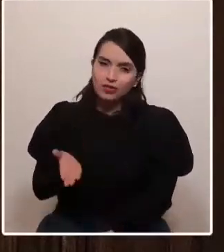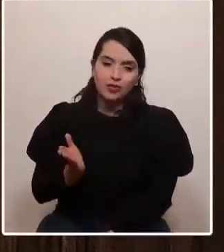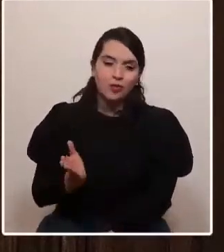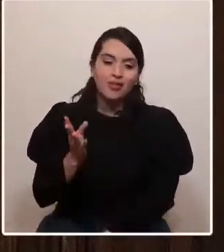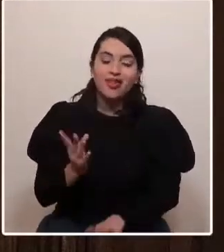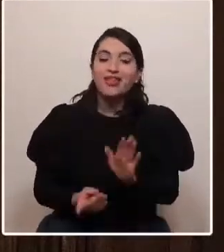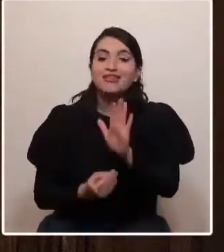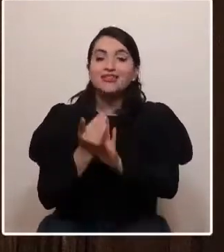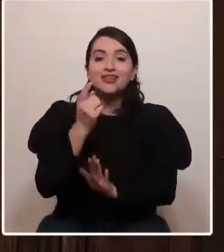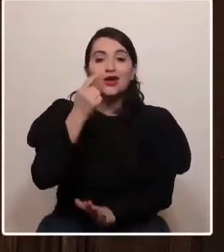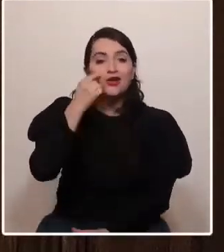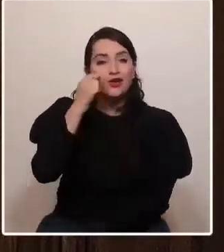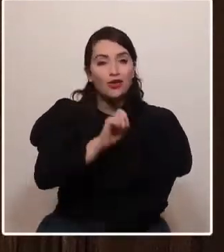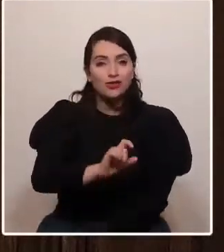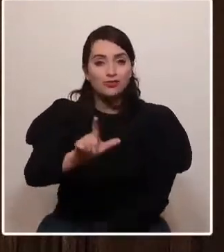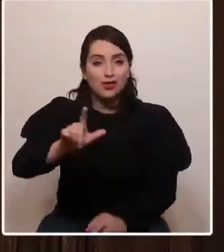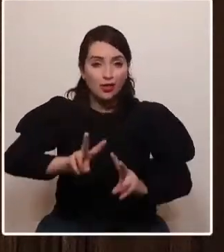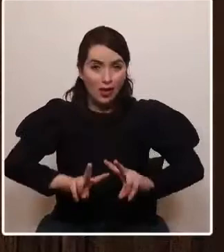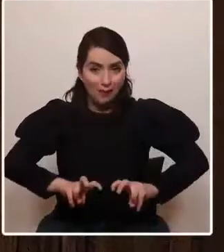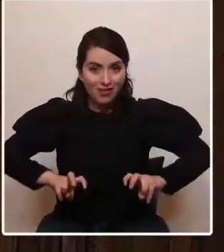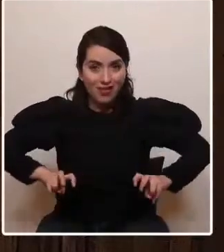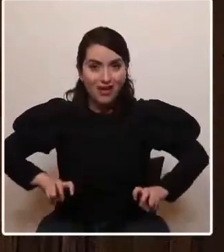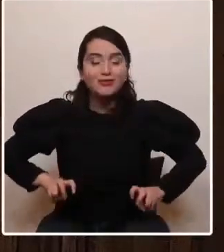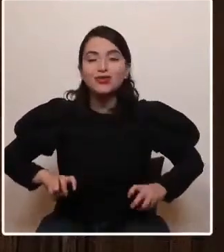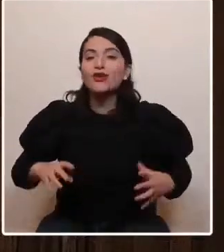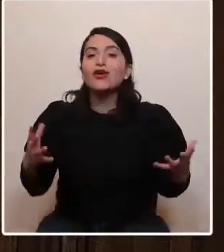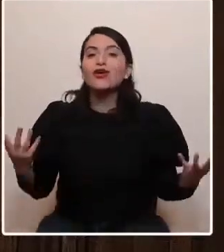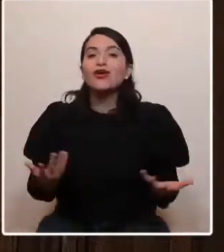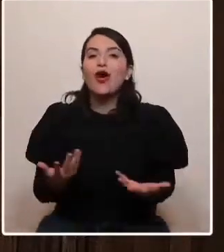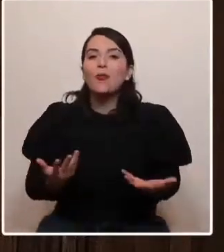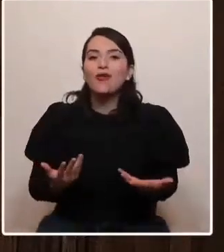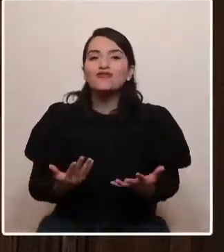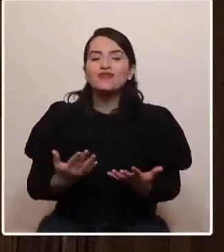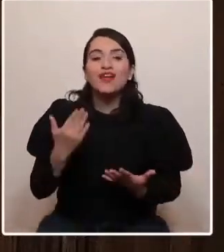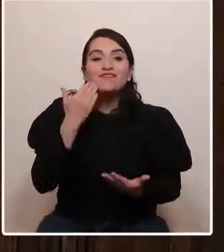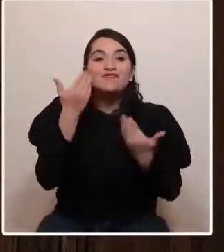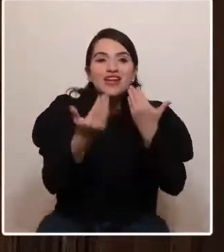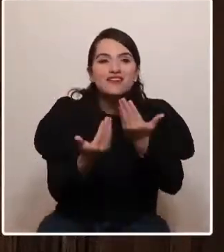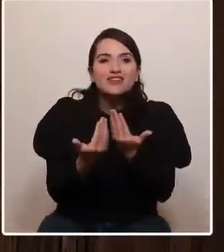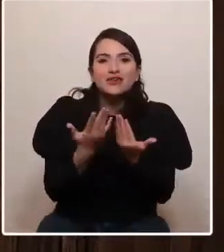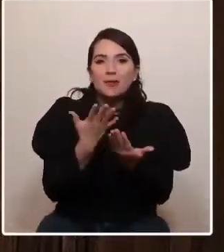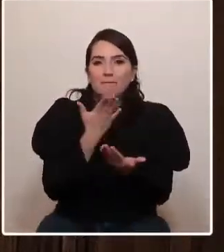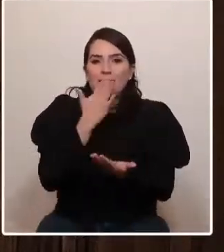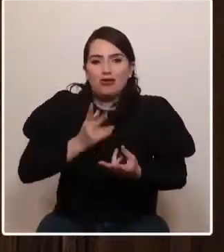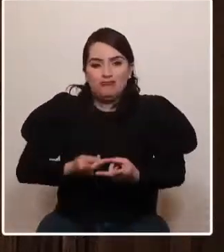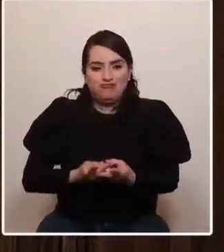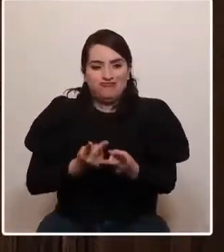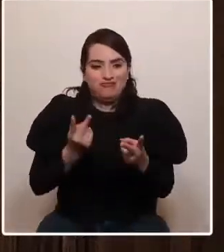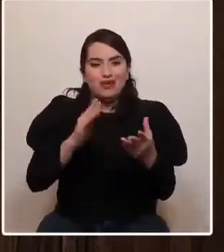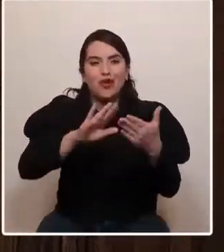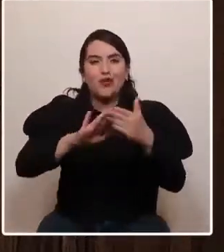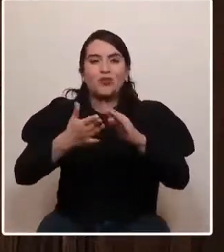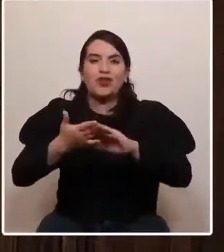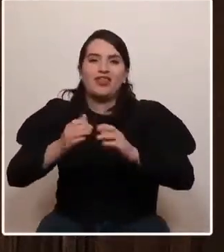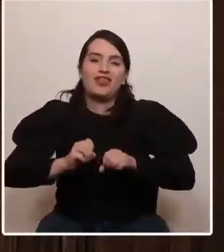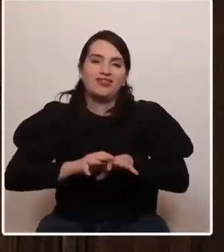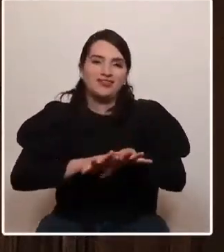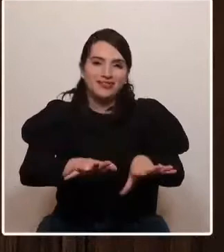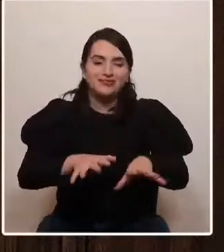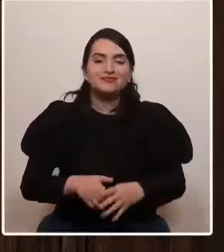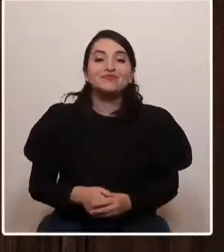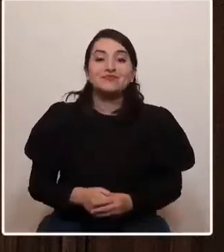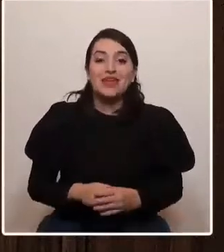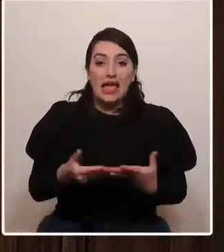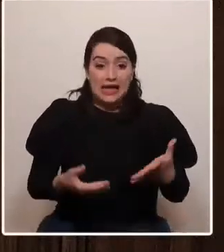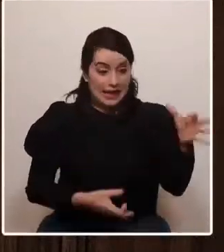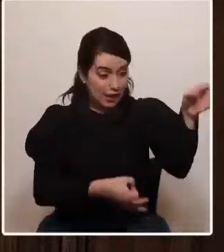del conocimiento y la investigación, procurando que sus beneficios se propaguen de la manera más amplia entre las comunidades. Este informe